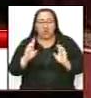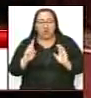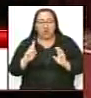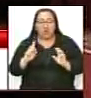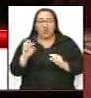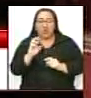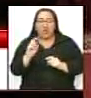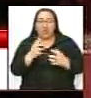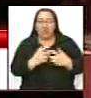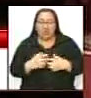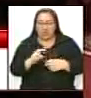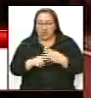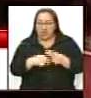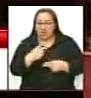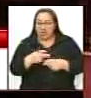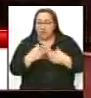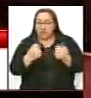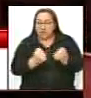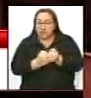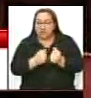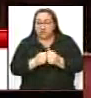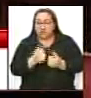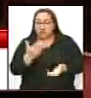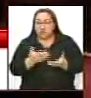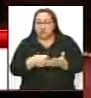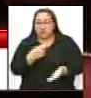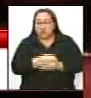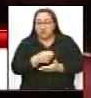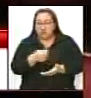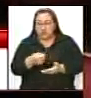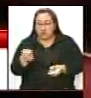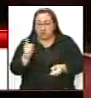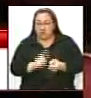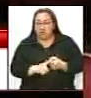1.194.840.659 dólares americanos. Segundo, apoyo a la balanza de pagos hasta